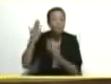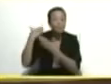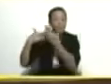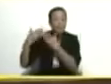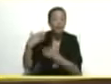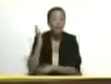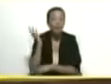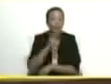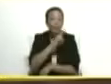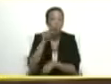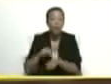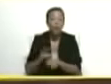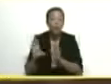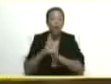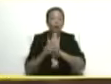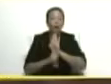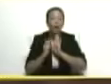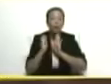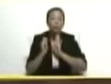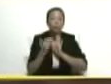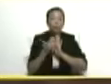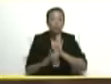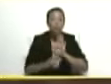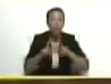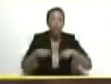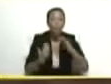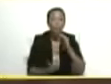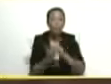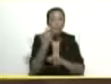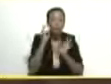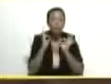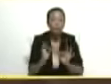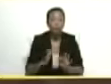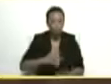La Asamblea Nacional Constituyente pudo